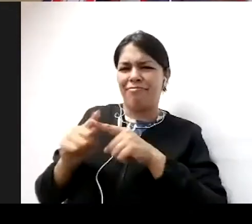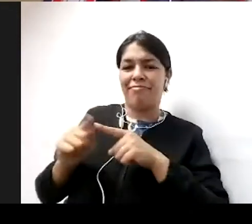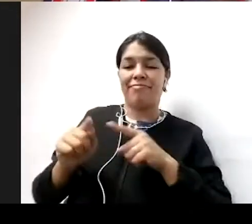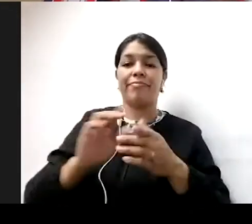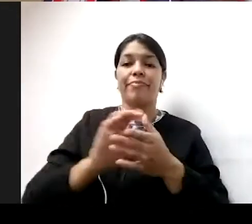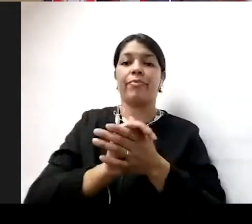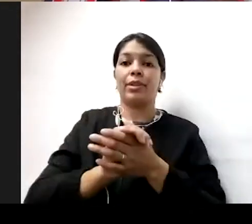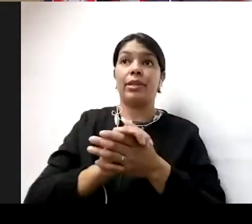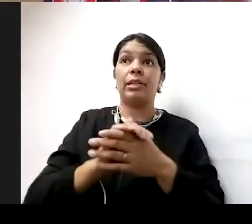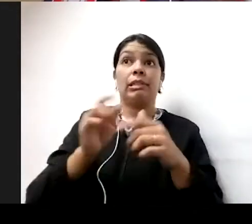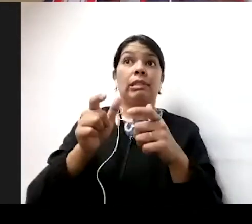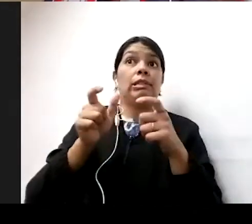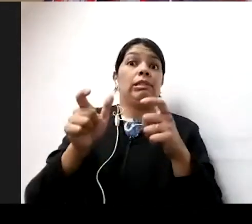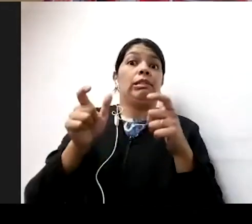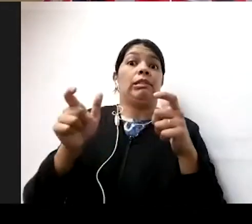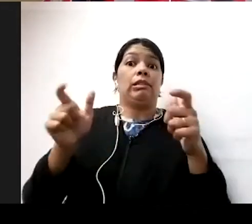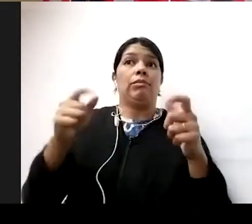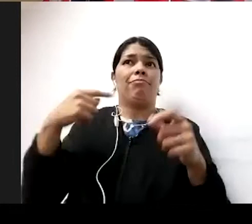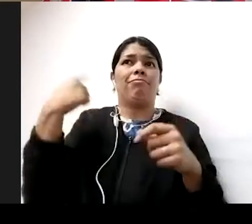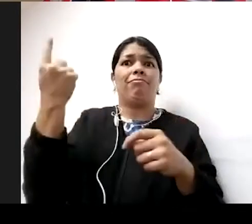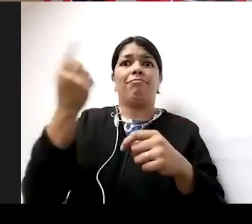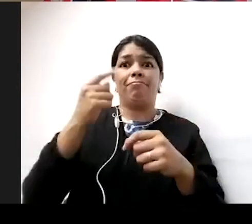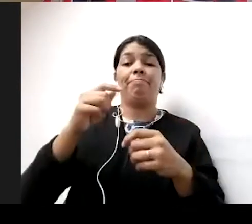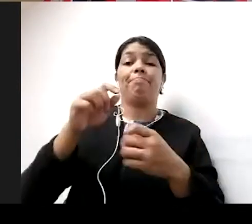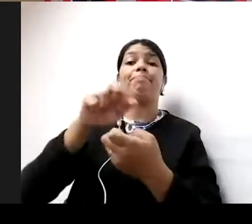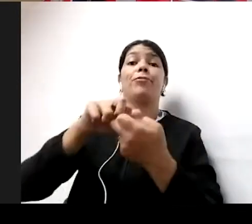la problemática social.